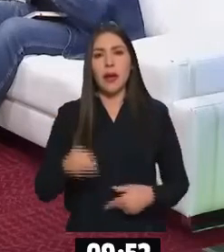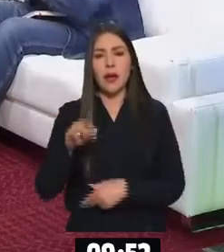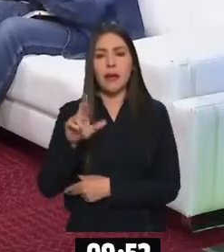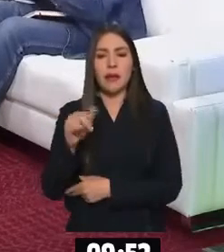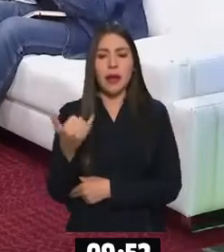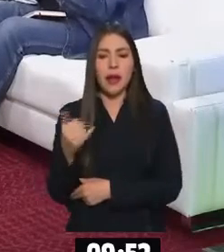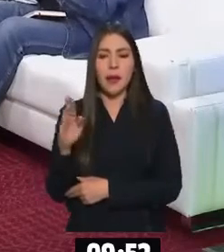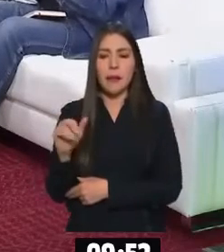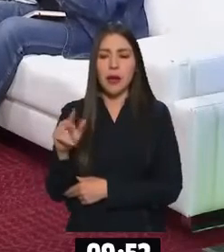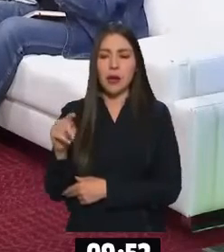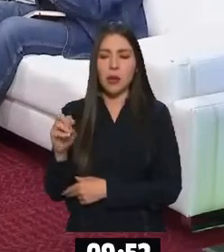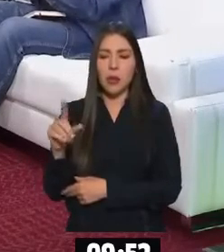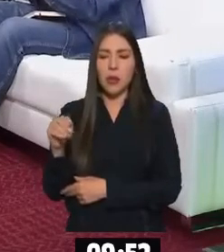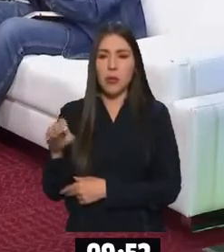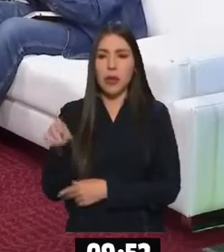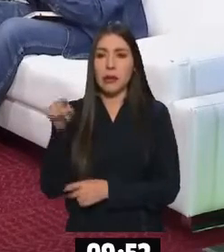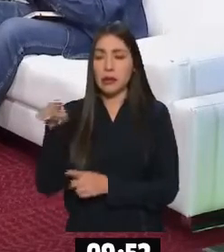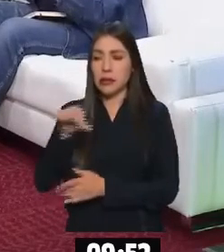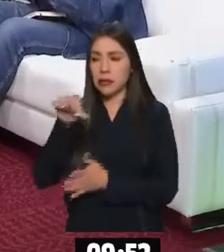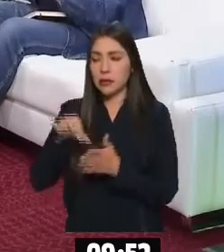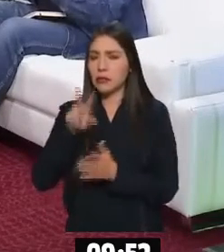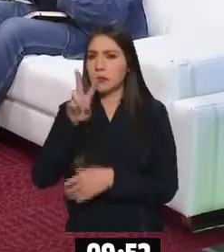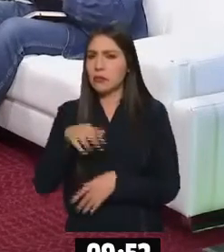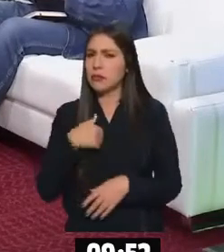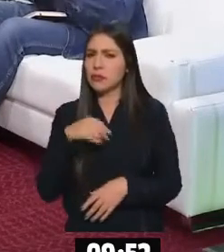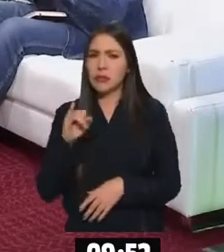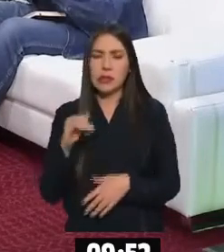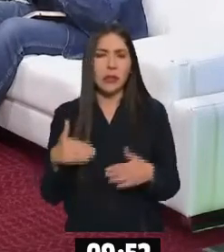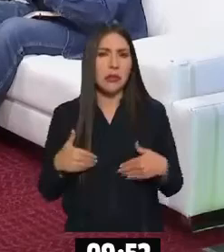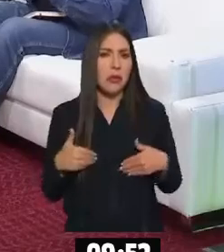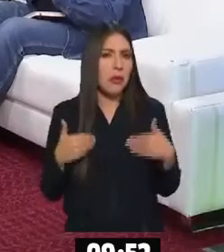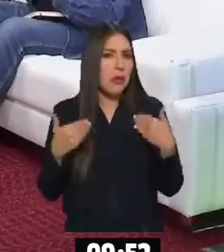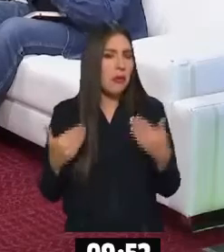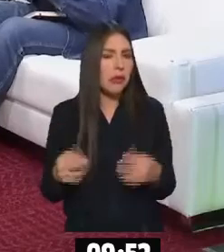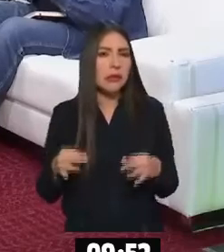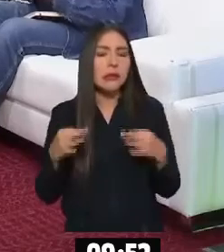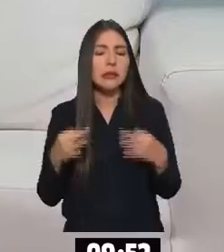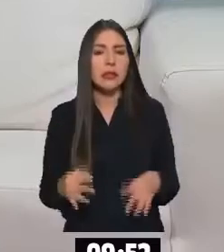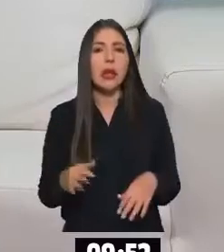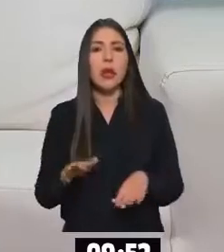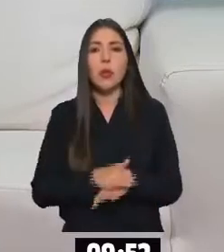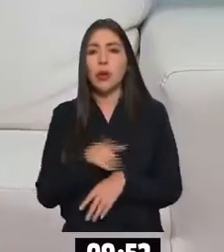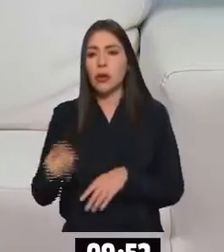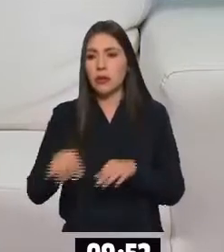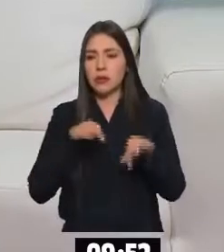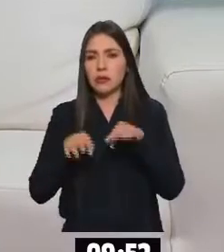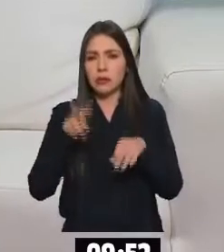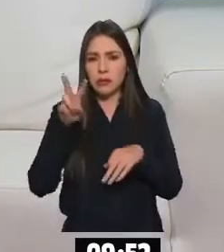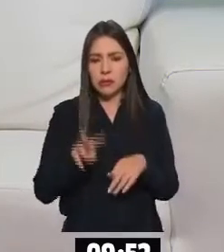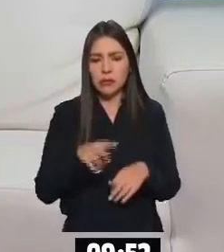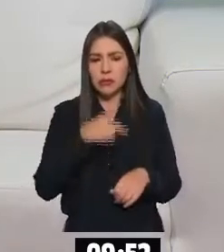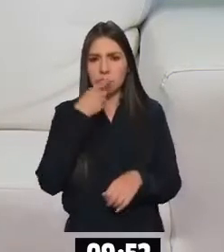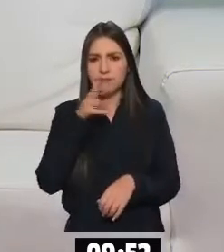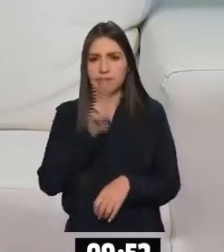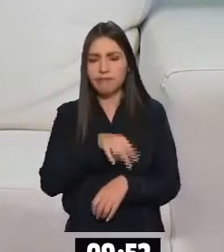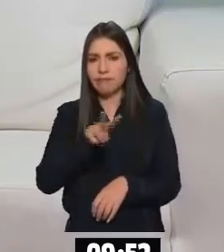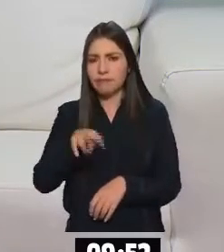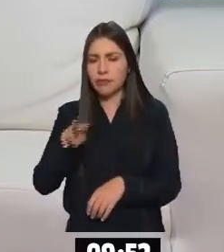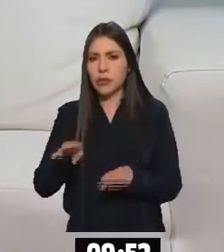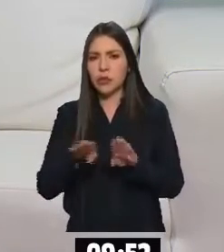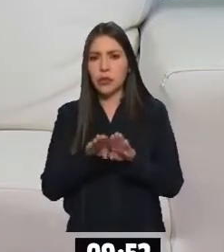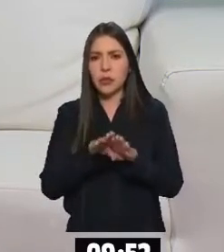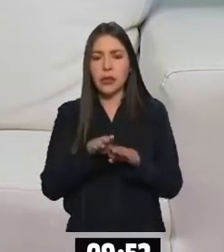confío plenamente, porque hay de verdad, un trabajo enormemente honesto y hasta heroico de defensa de los Sí, derechos señor. de